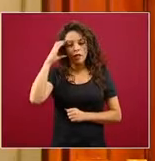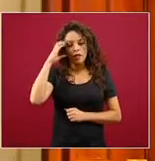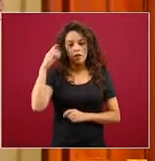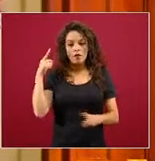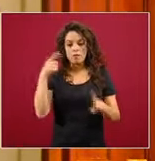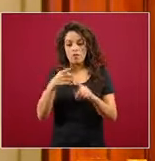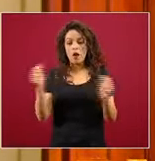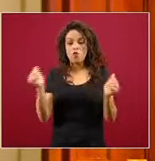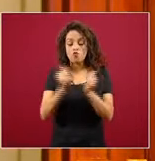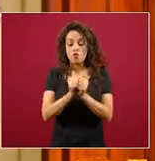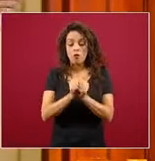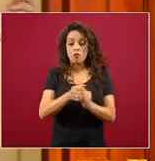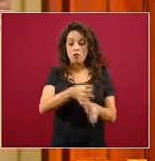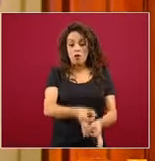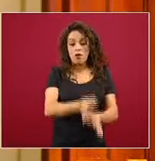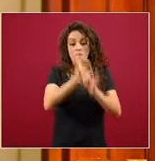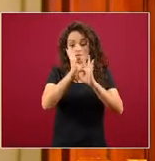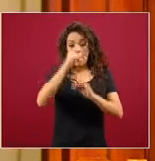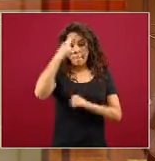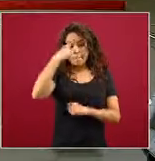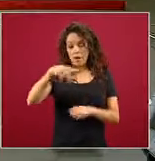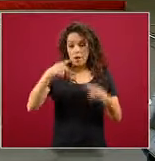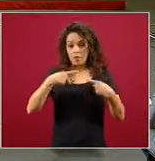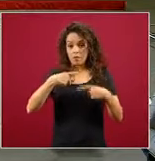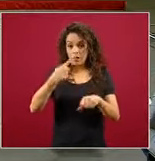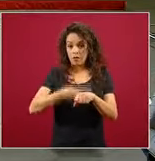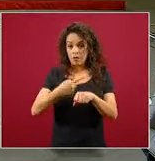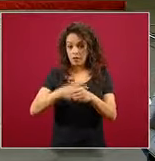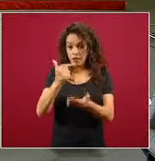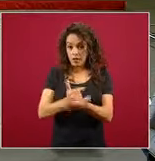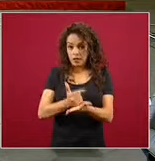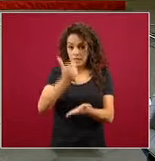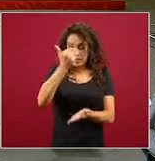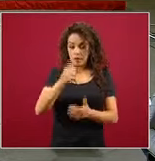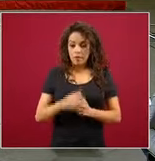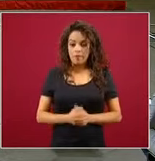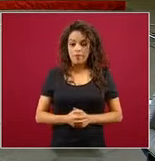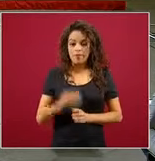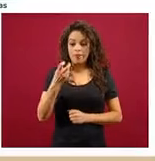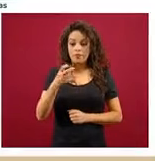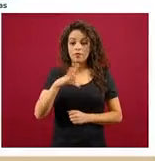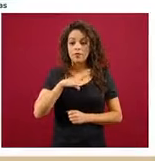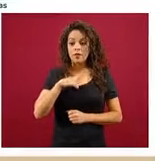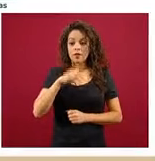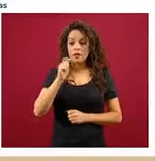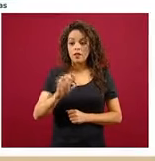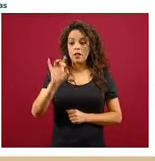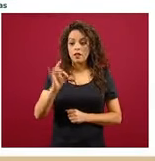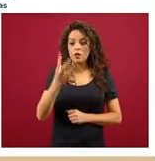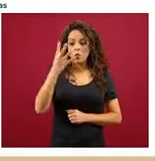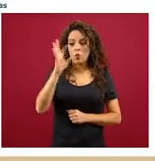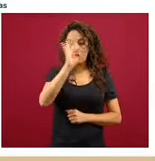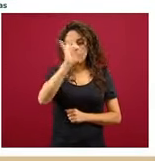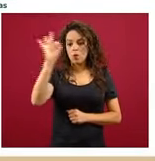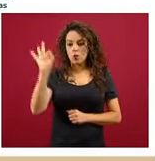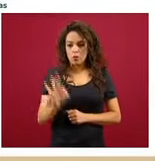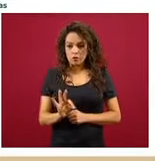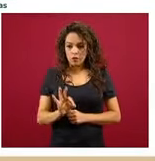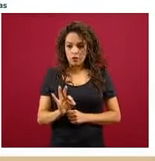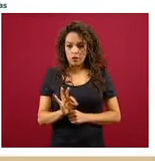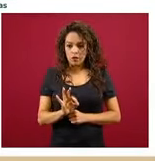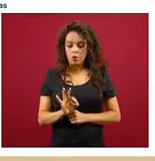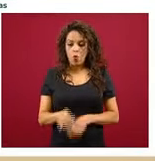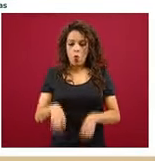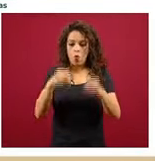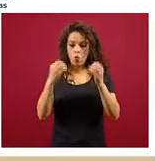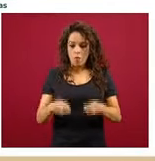pacientes críticos. Aquí la ocupación nacional es de solo un 34%, se tenían